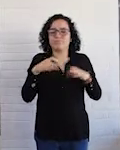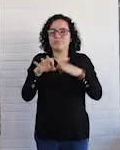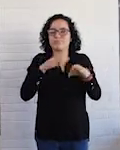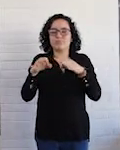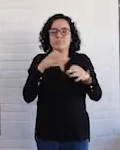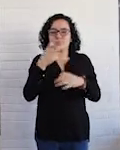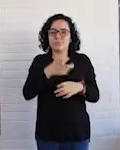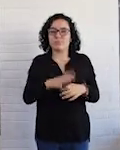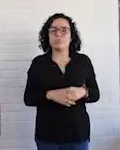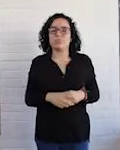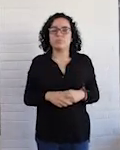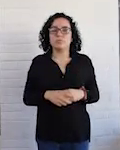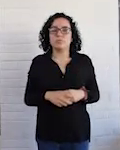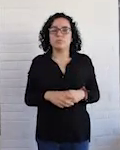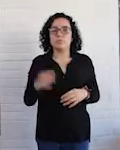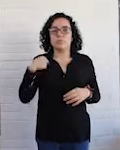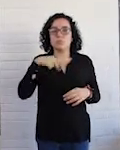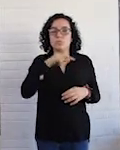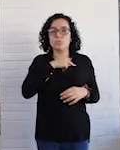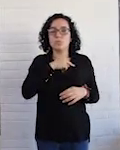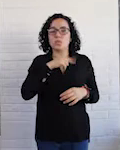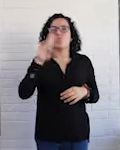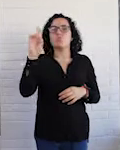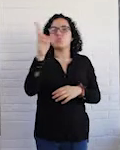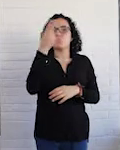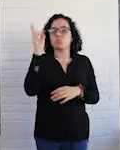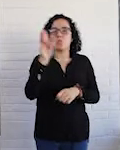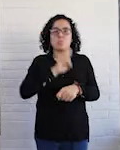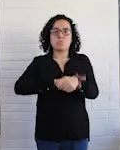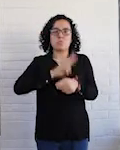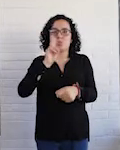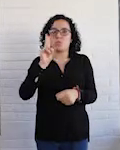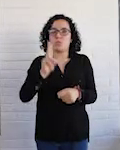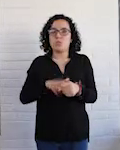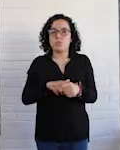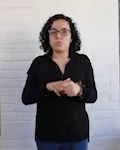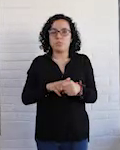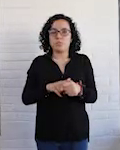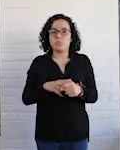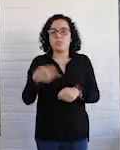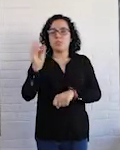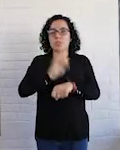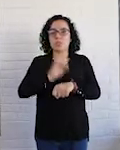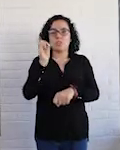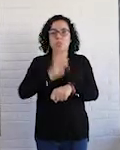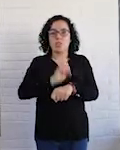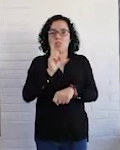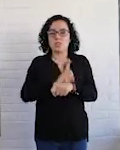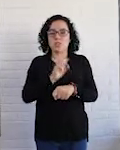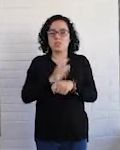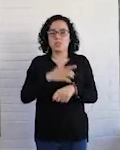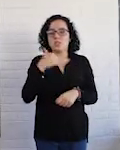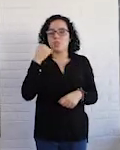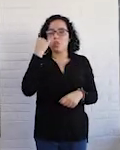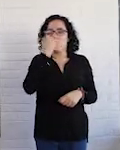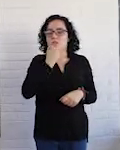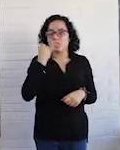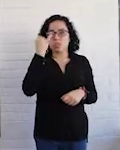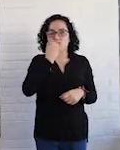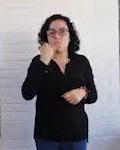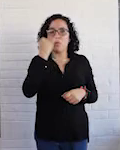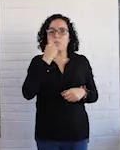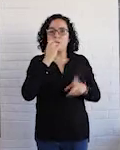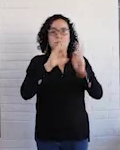Nosotros, nada más para tener una proporción, un universitario promedio, en nuestro lenguaje de todos los días, para hablar unos